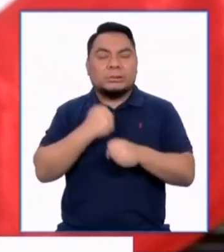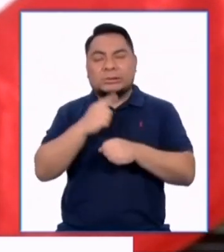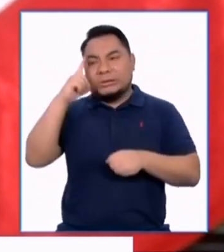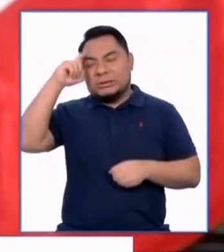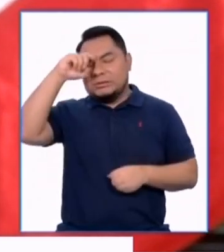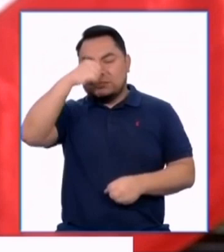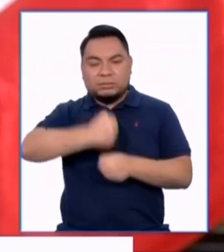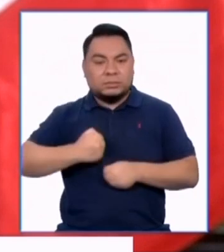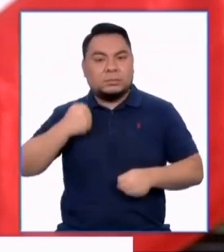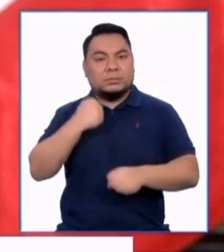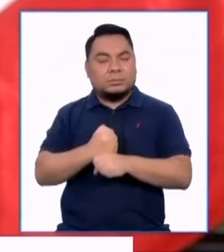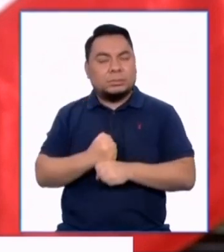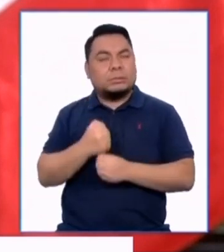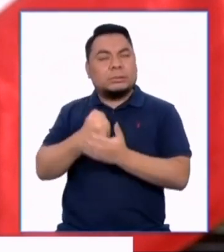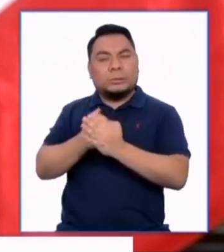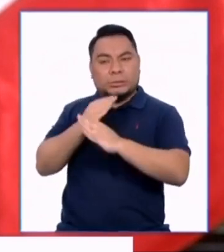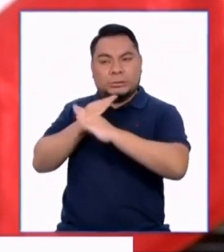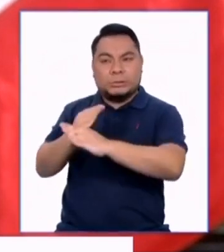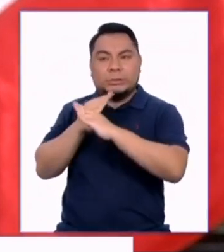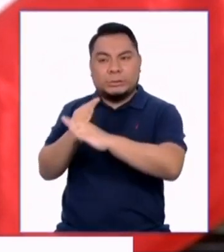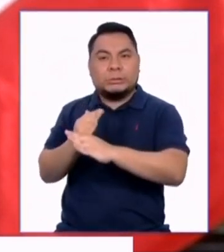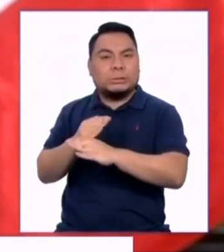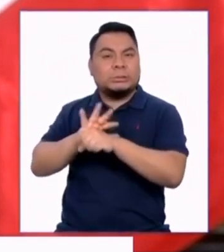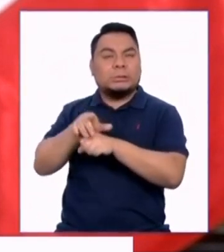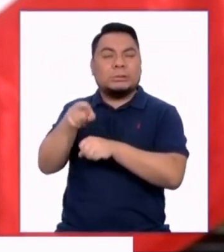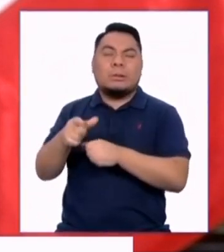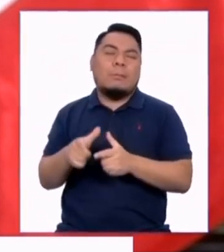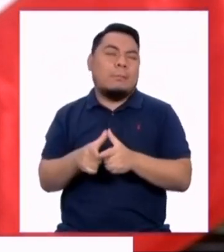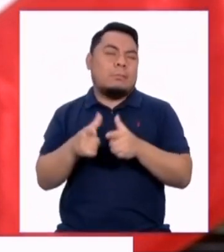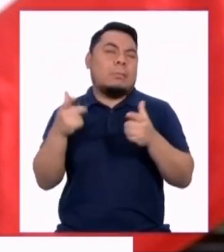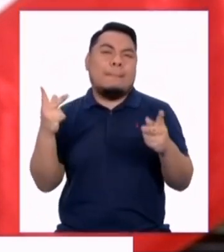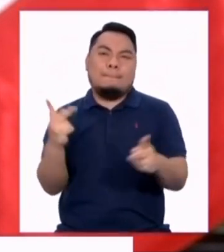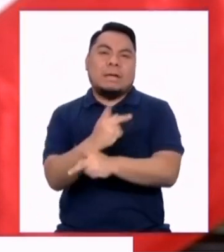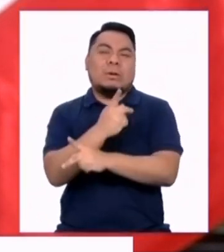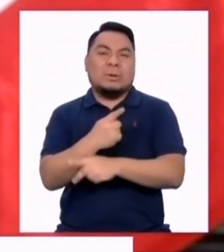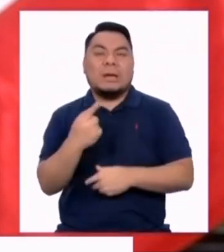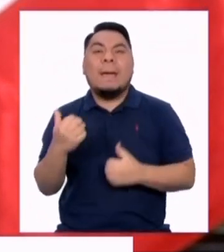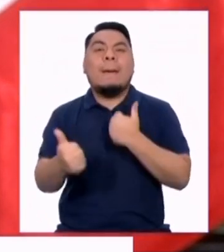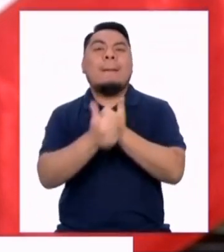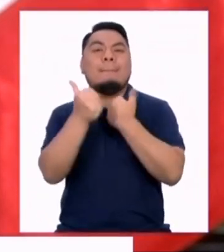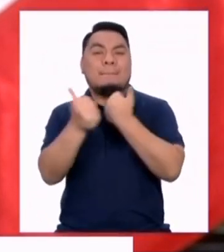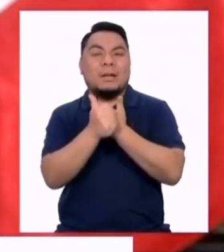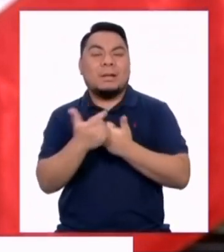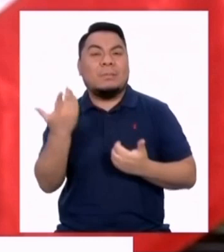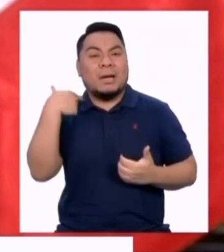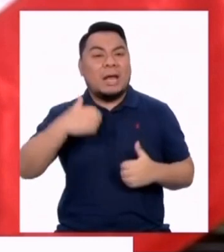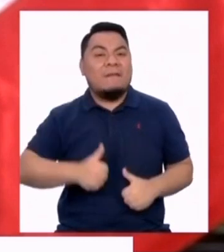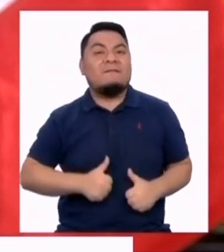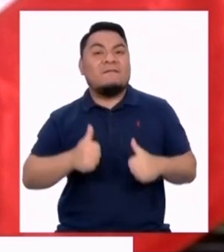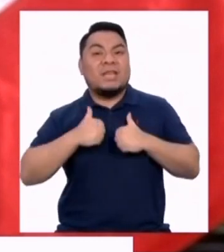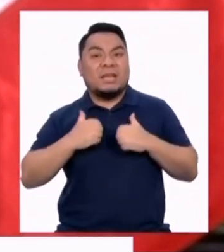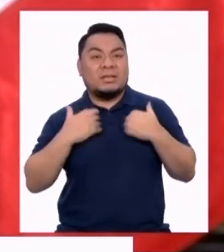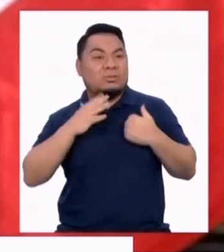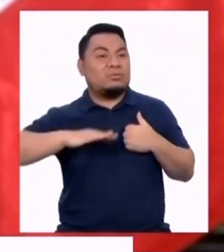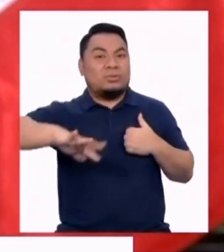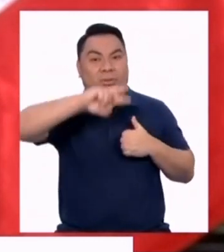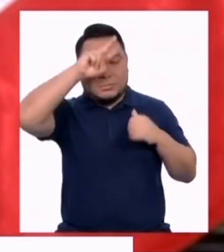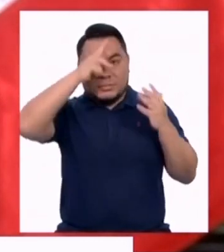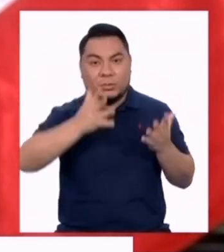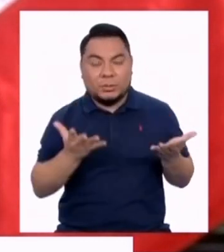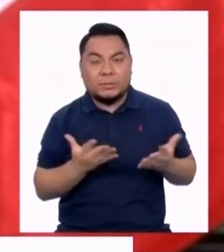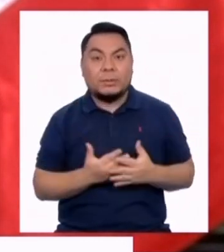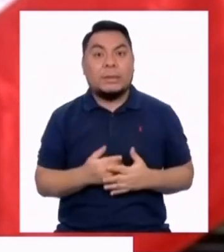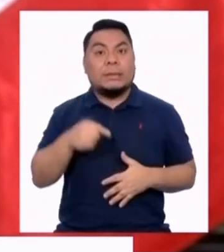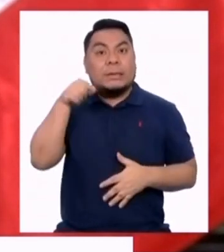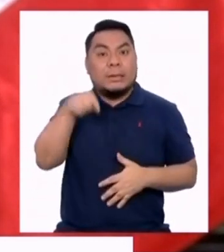y la salud de todos los peruanos esta es una crisis que no tiene precedentes en la